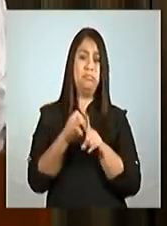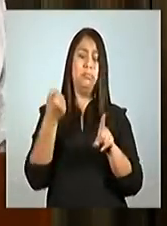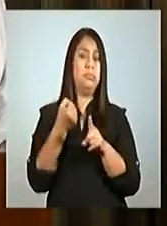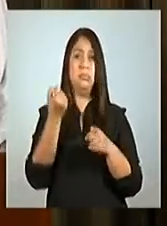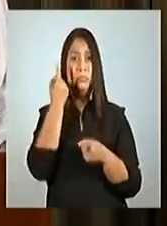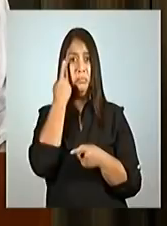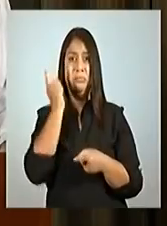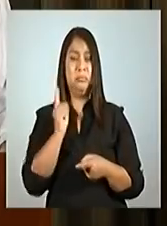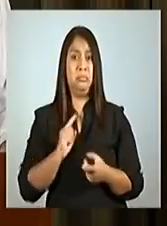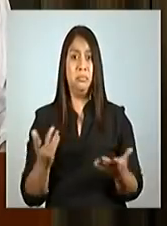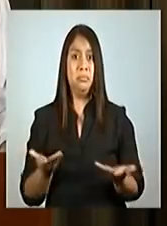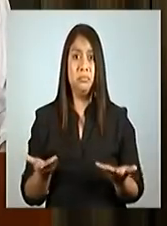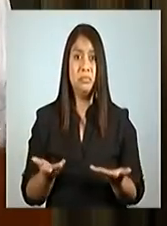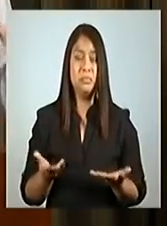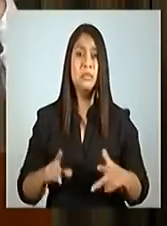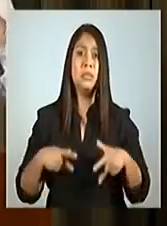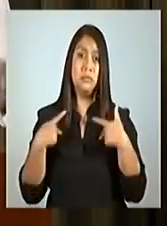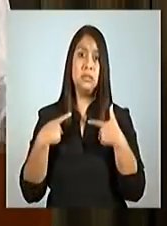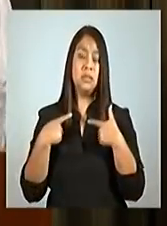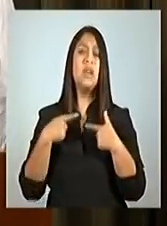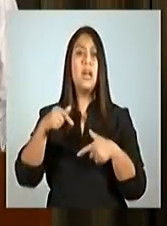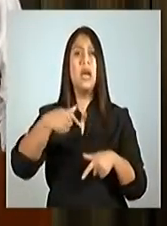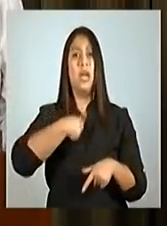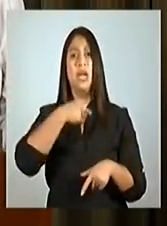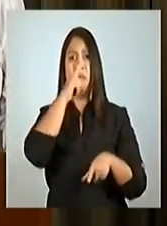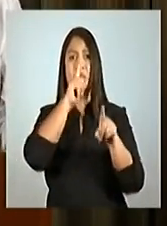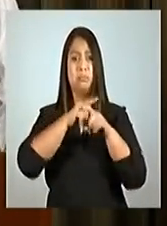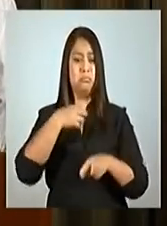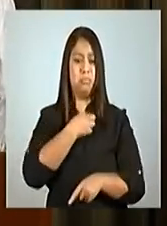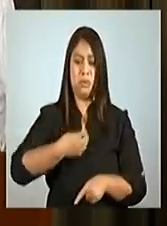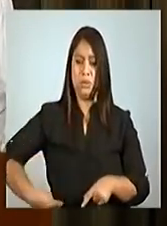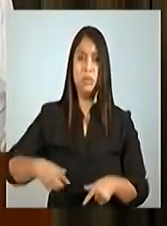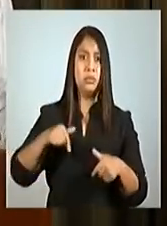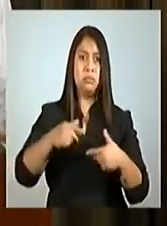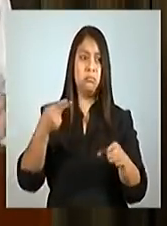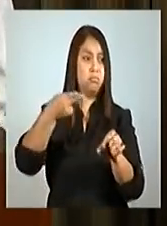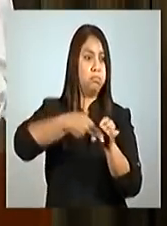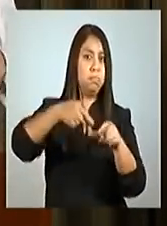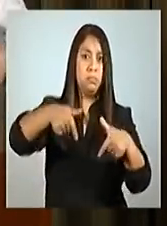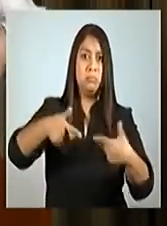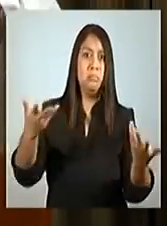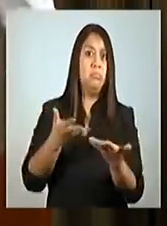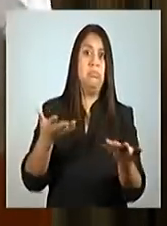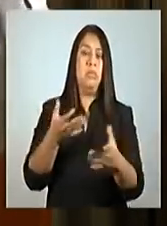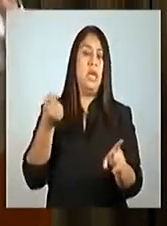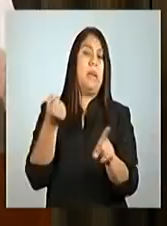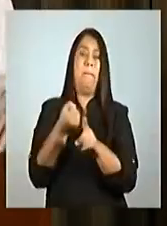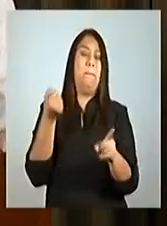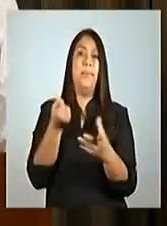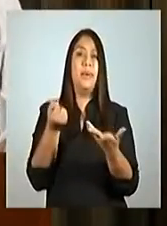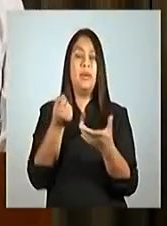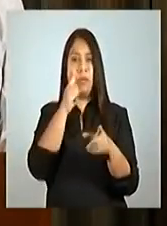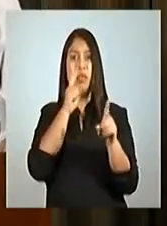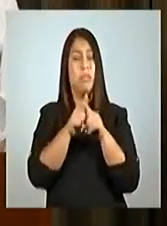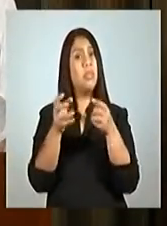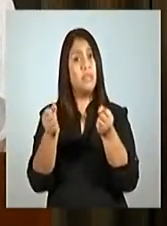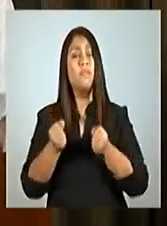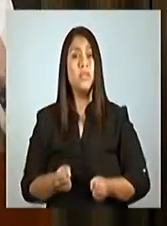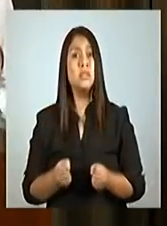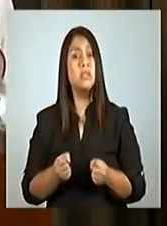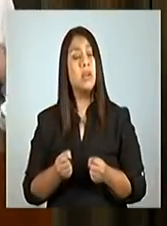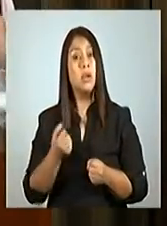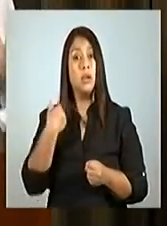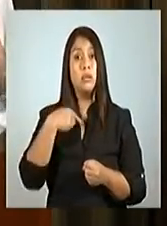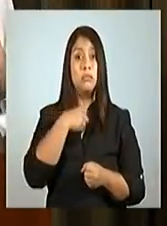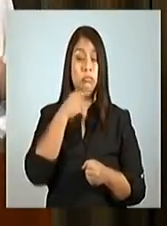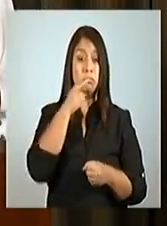que íbamos a tener que vivir. A mí me ha tocado ser presidente en circunstancias que por demás son difíciles.